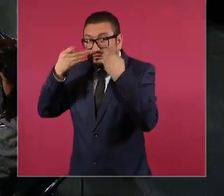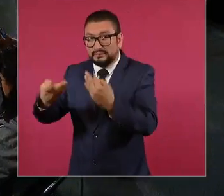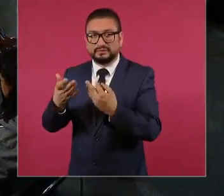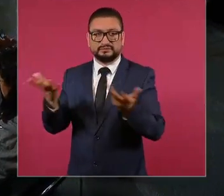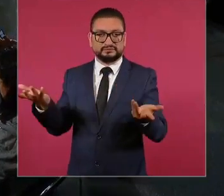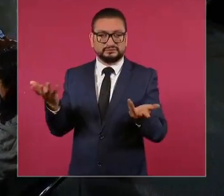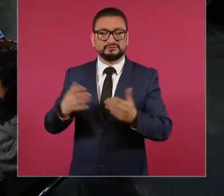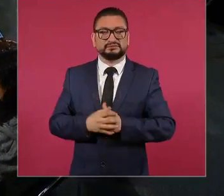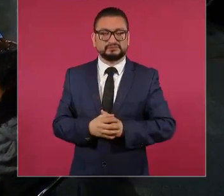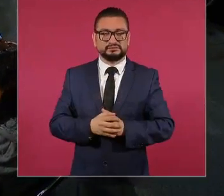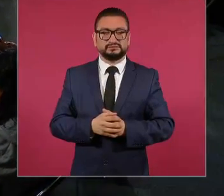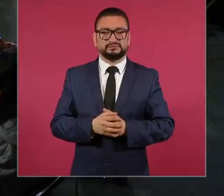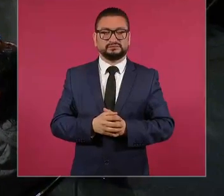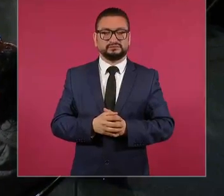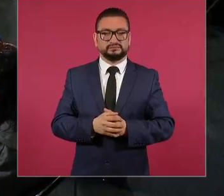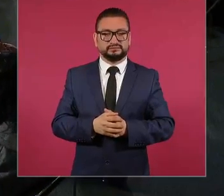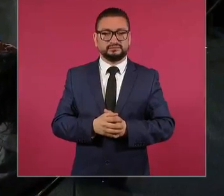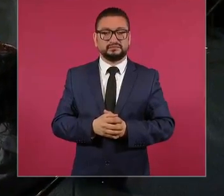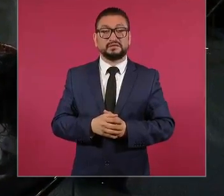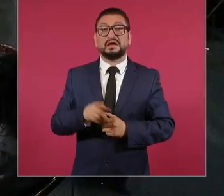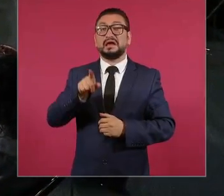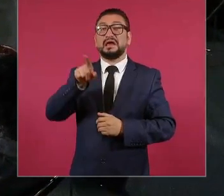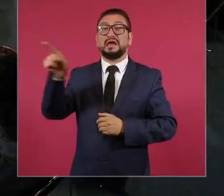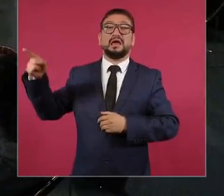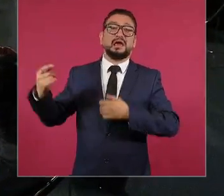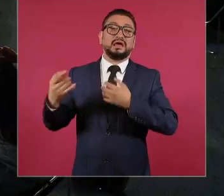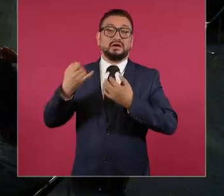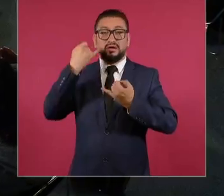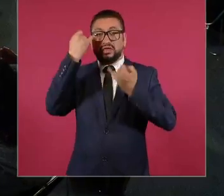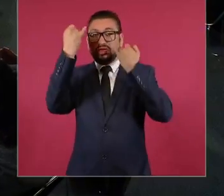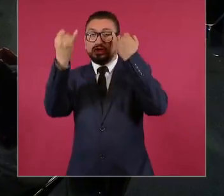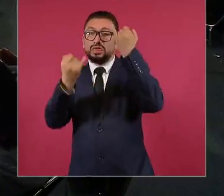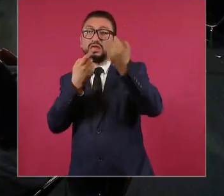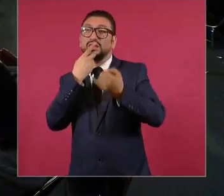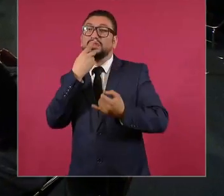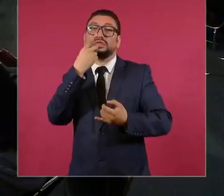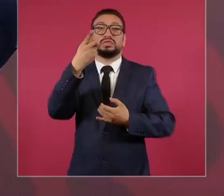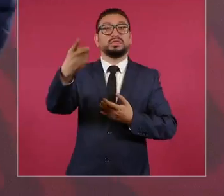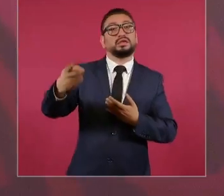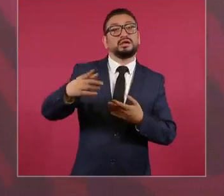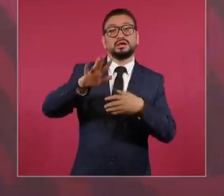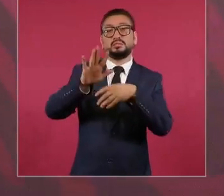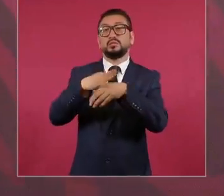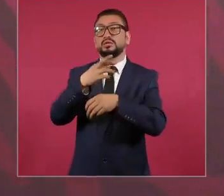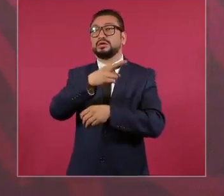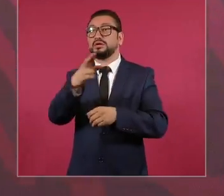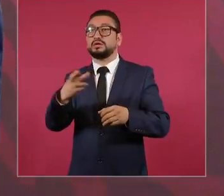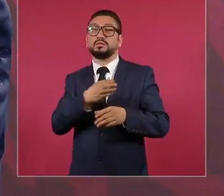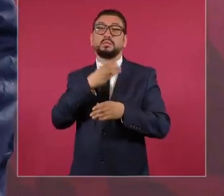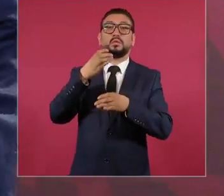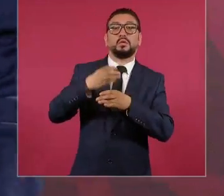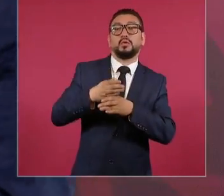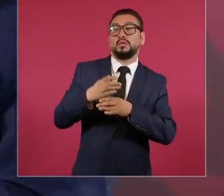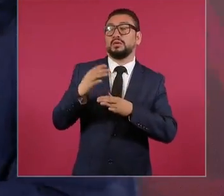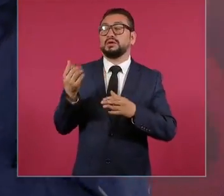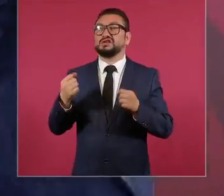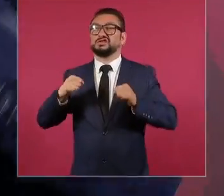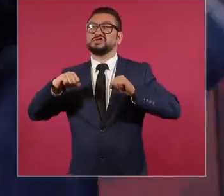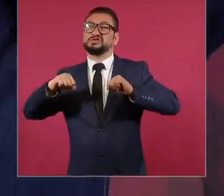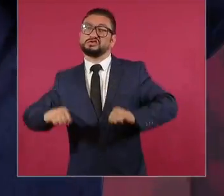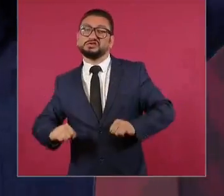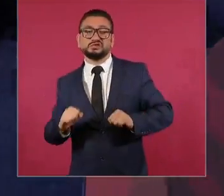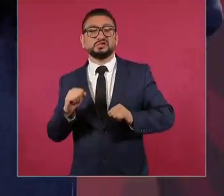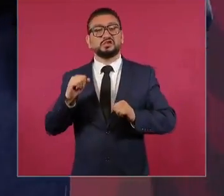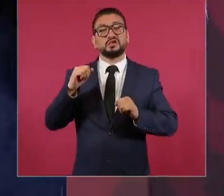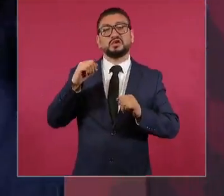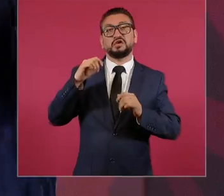Aunque le den la vuelta y que digan se acaba la República y llega una monarquía y se